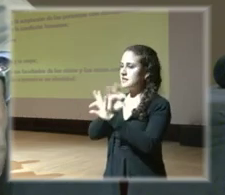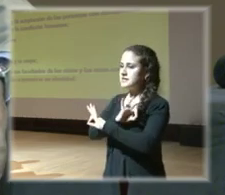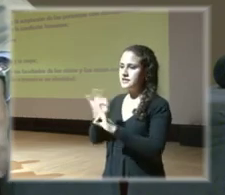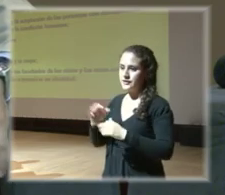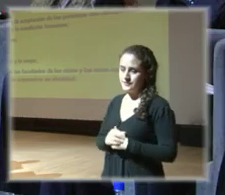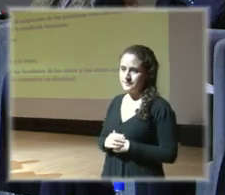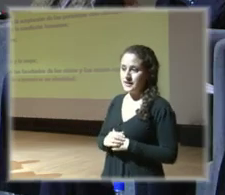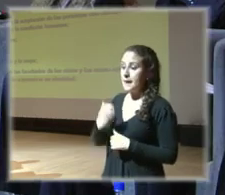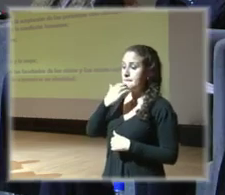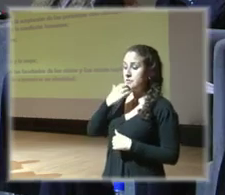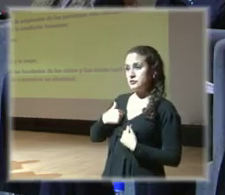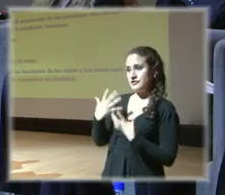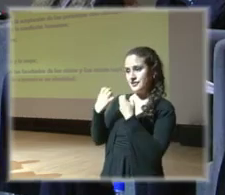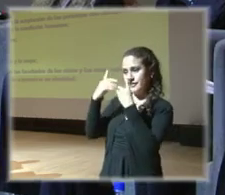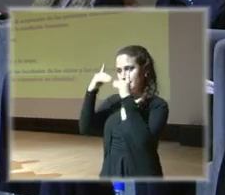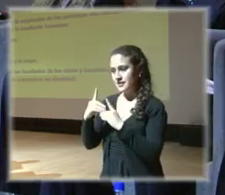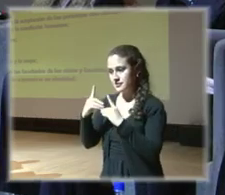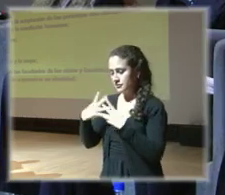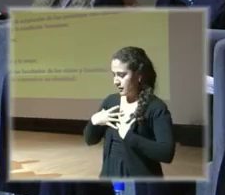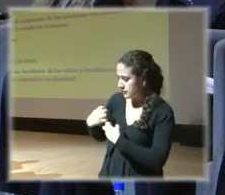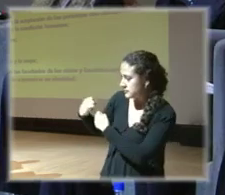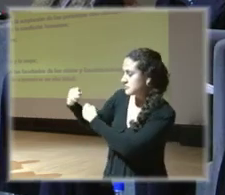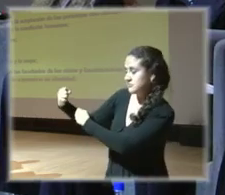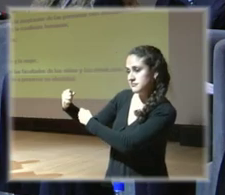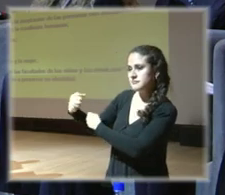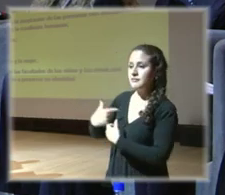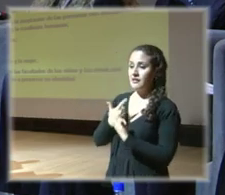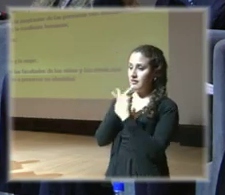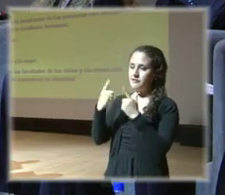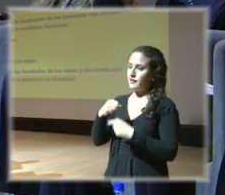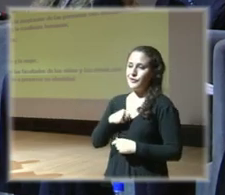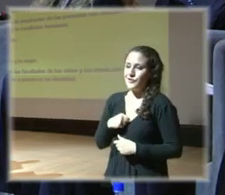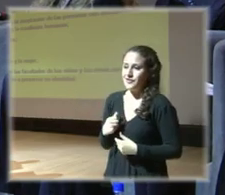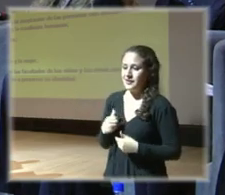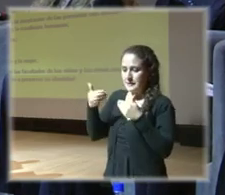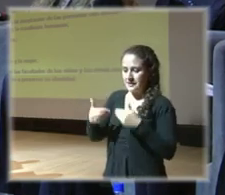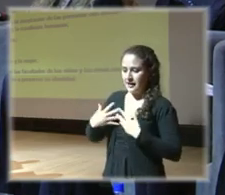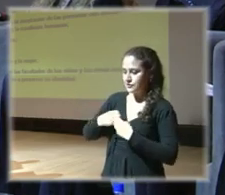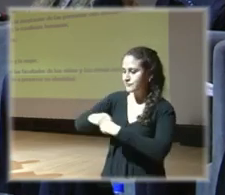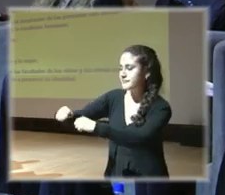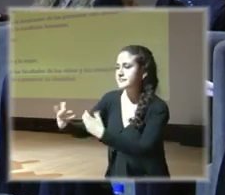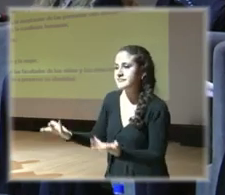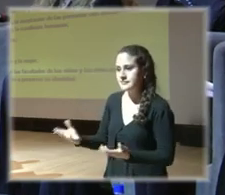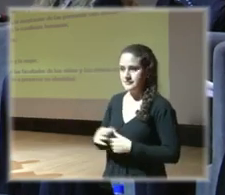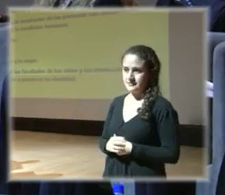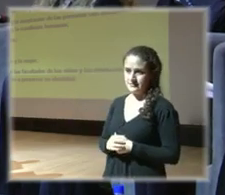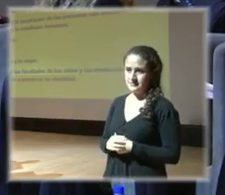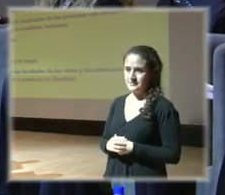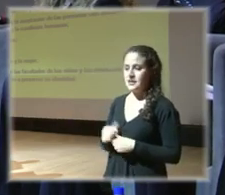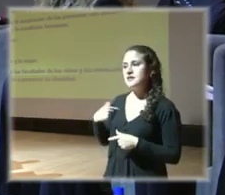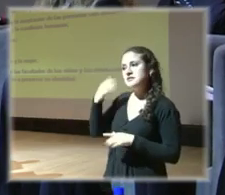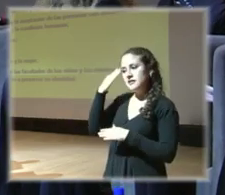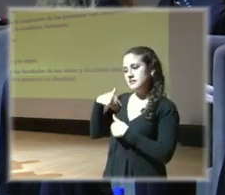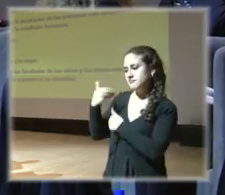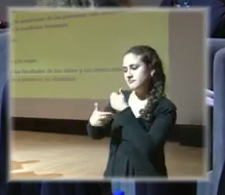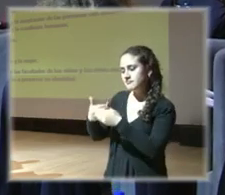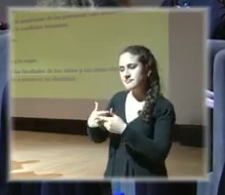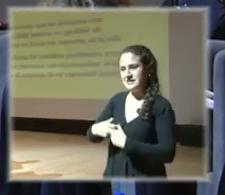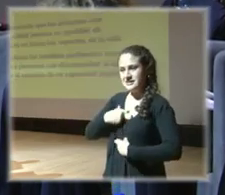sustituido en su voluntad, pues sencillamente no cuenta para el derecho, y esto es importante porque incluso en los procedimientos civiles